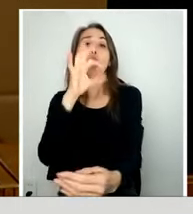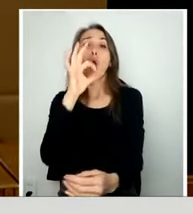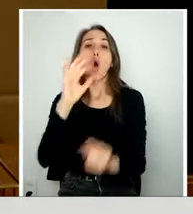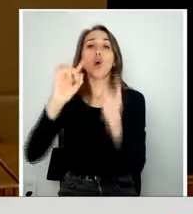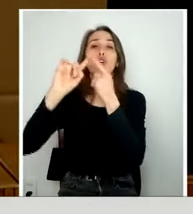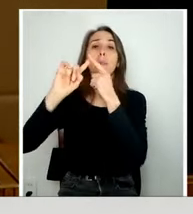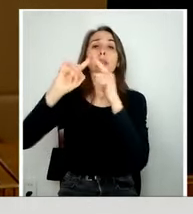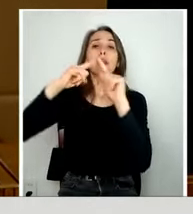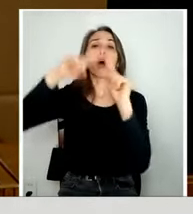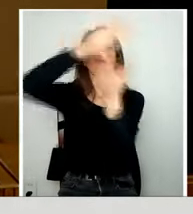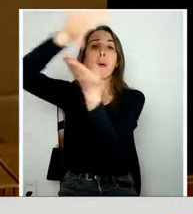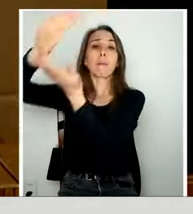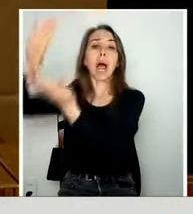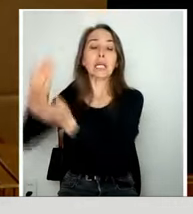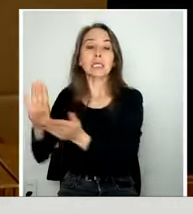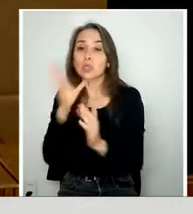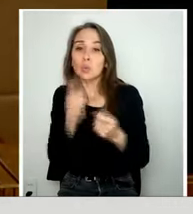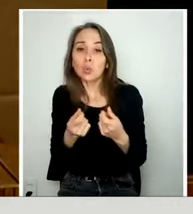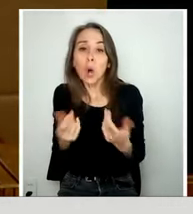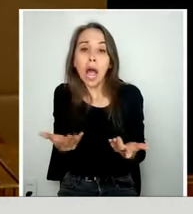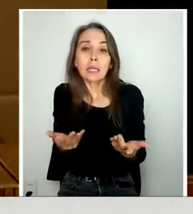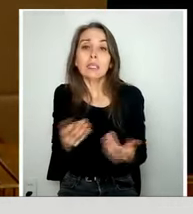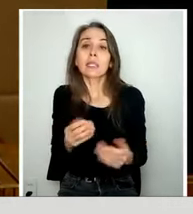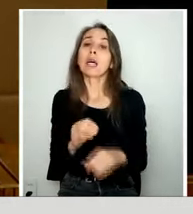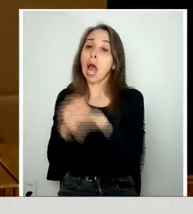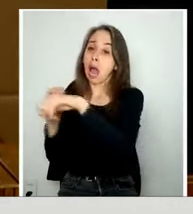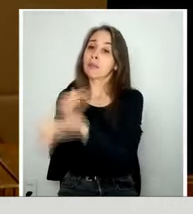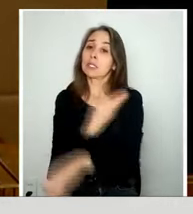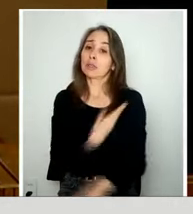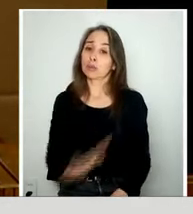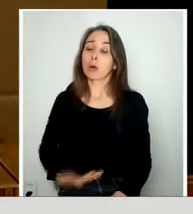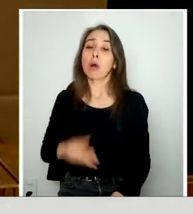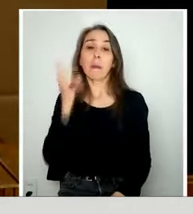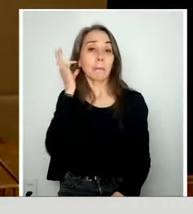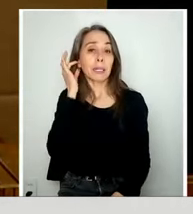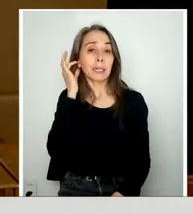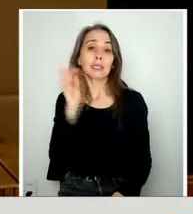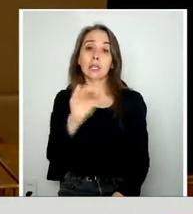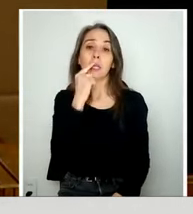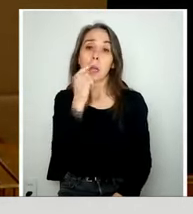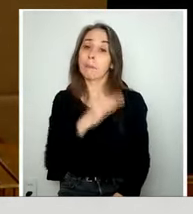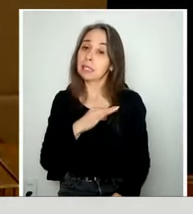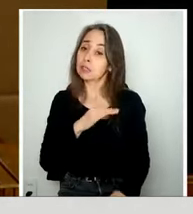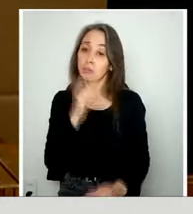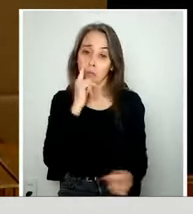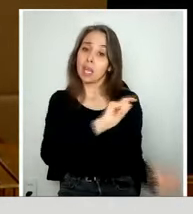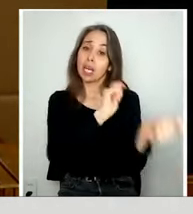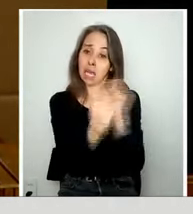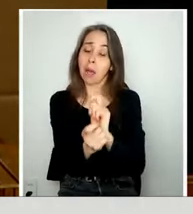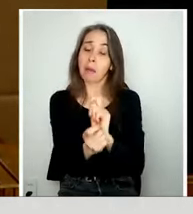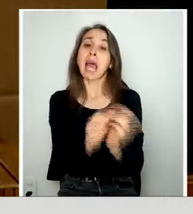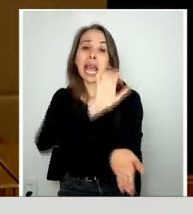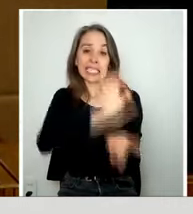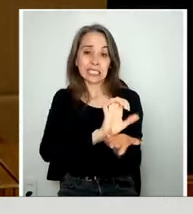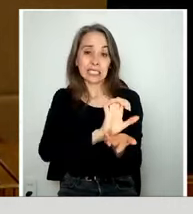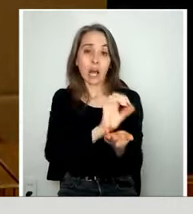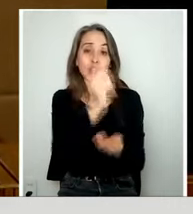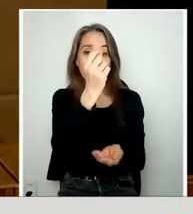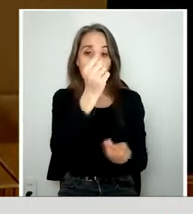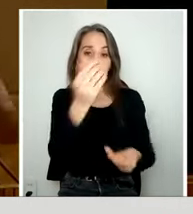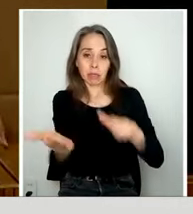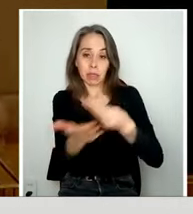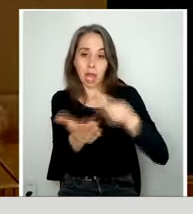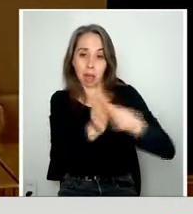presidenta al ministro debemos corregirlo debe existir un financiamiento para que todos y cada uno los deportistas